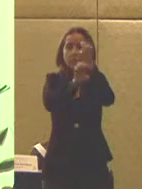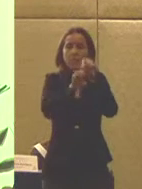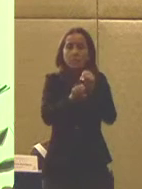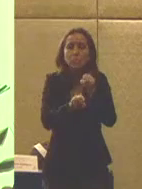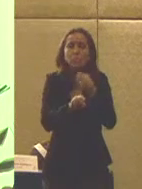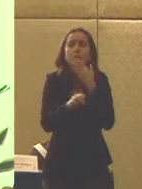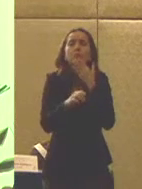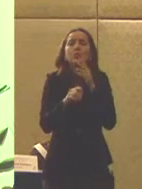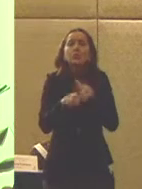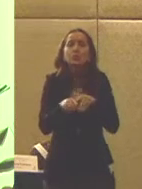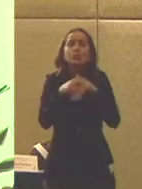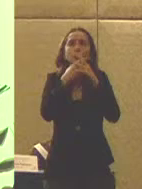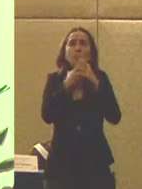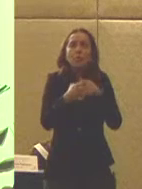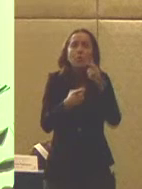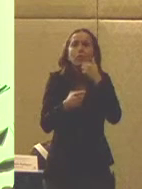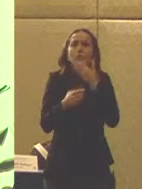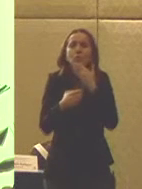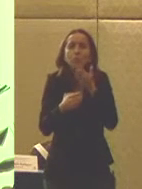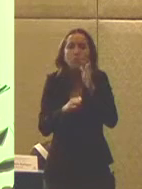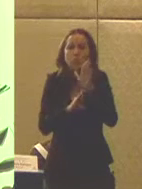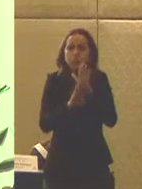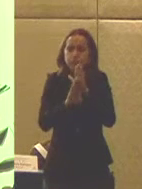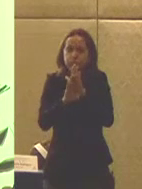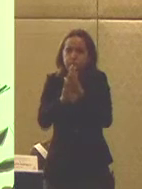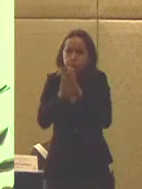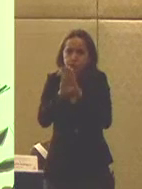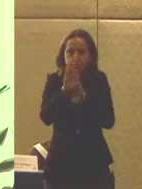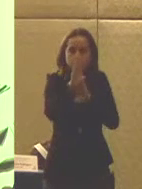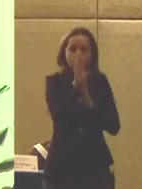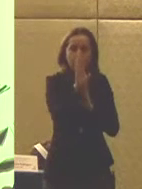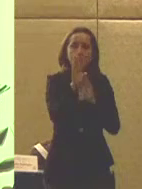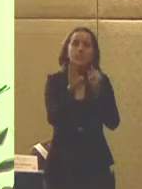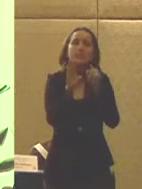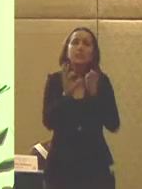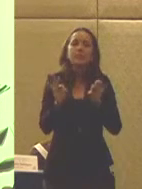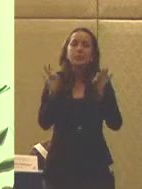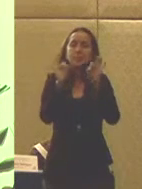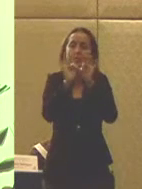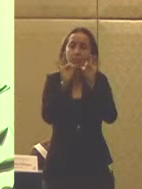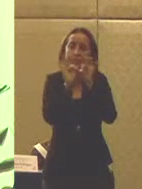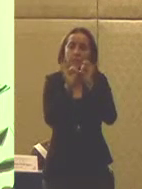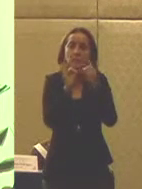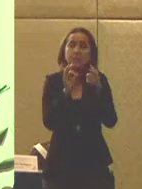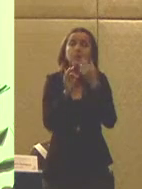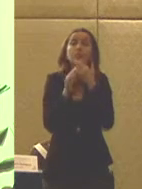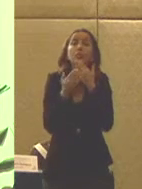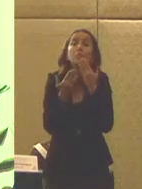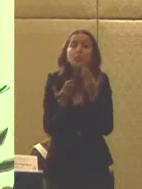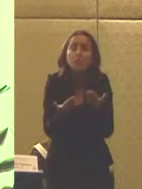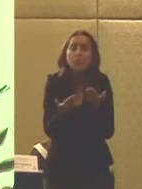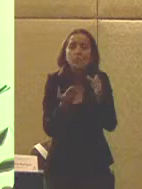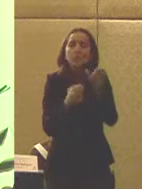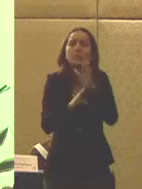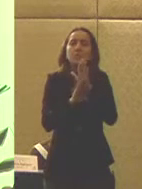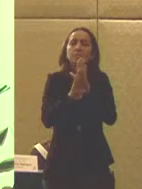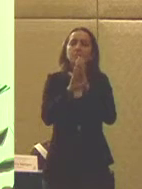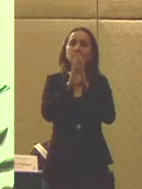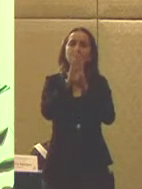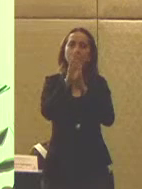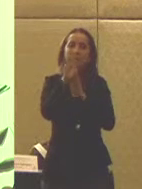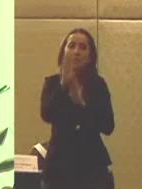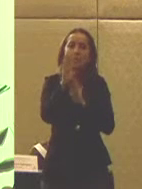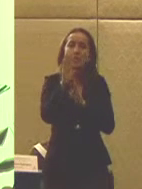funcionamiento como un medio de protección social, sí, en la mayor parte existe, pero solamente desarrollada desde el punto de vista